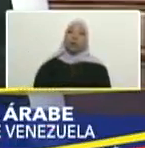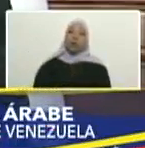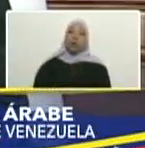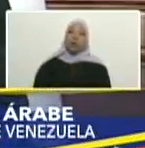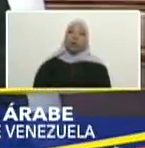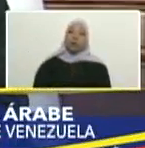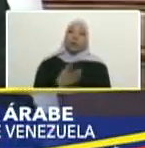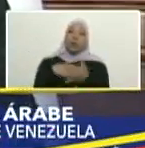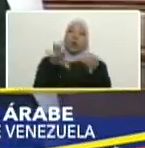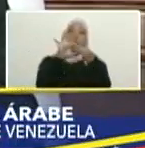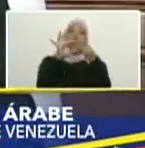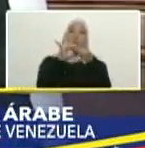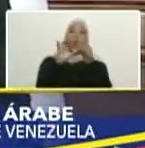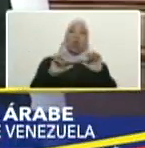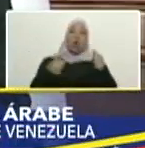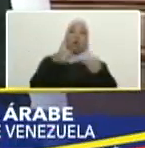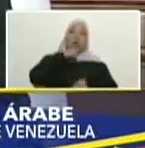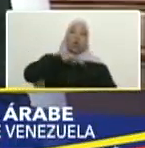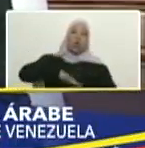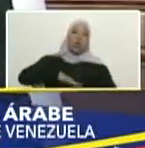de unión desde la raíz,